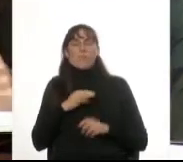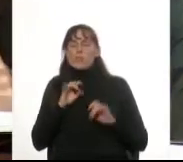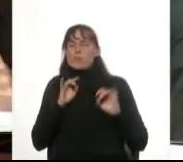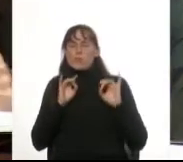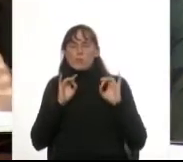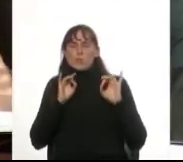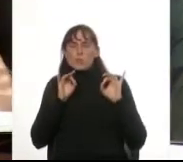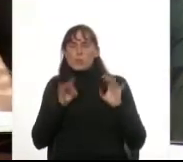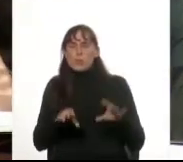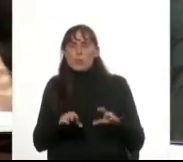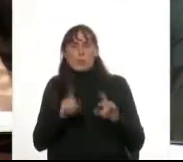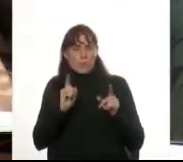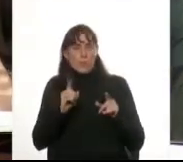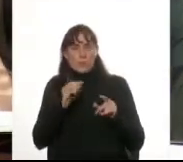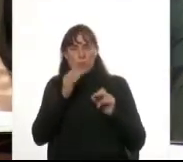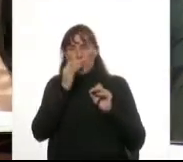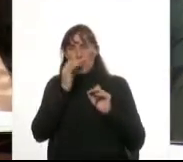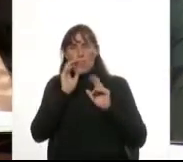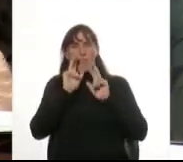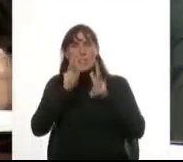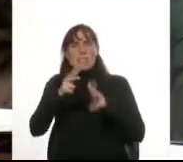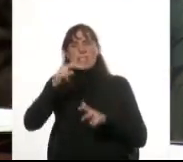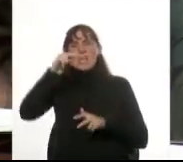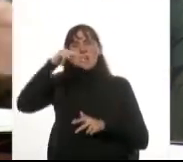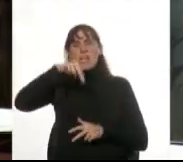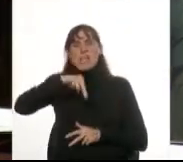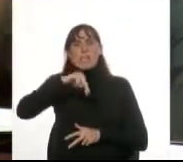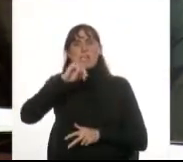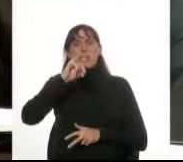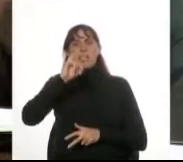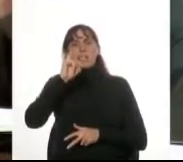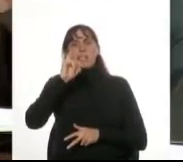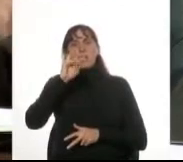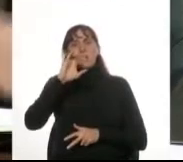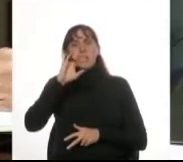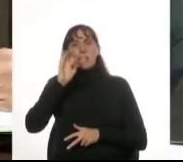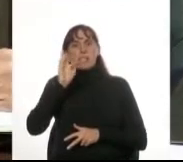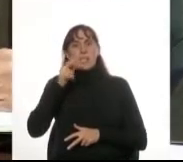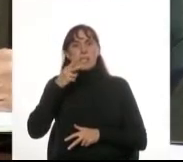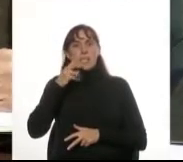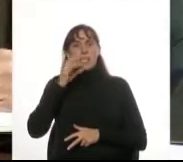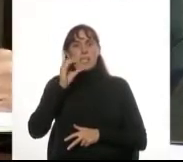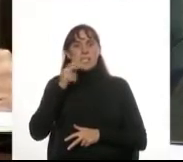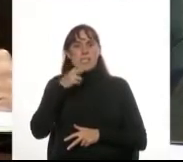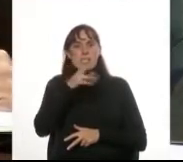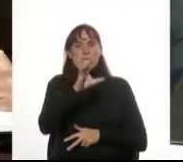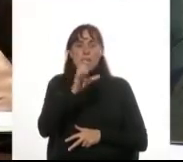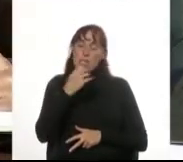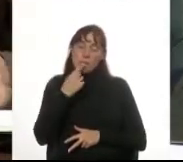Solamente, como dice Nietzsche, se hacen esas cosas cuando se está muy convencido.